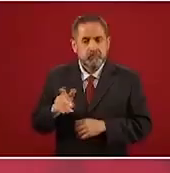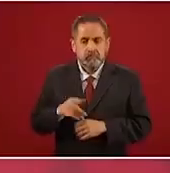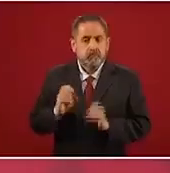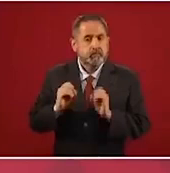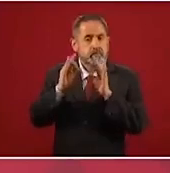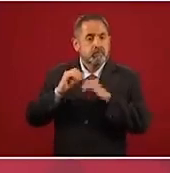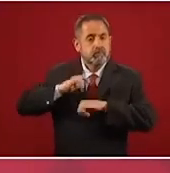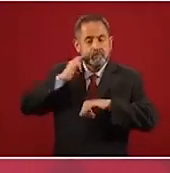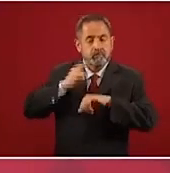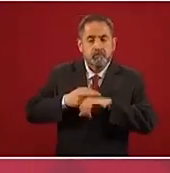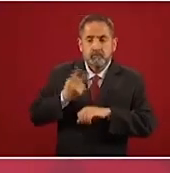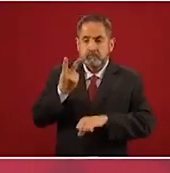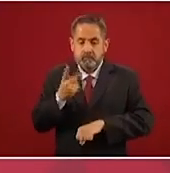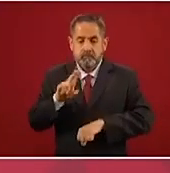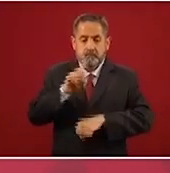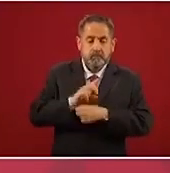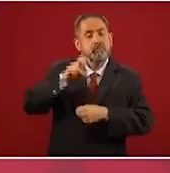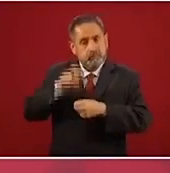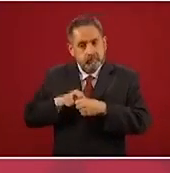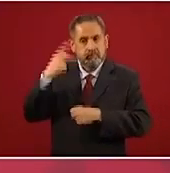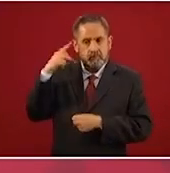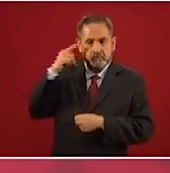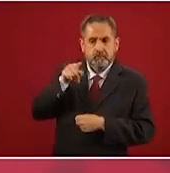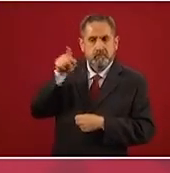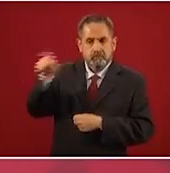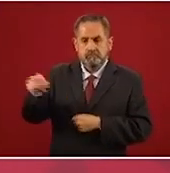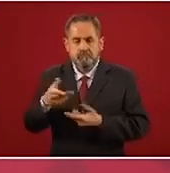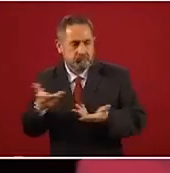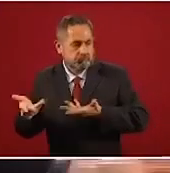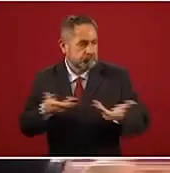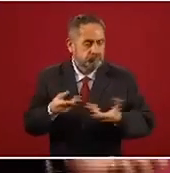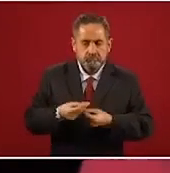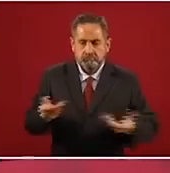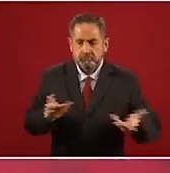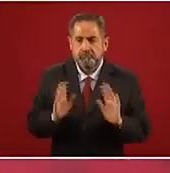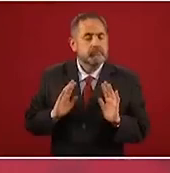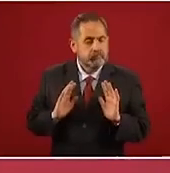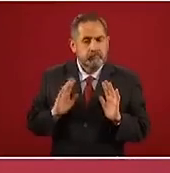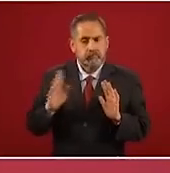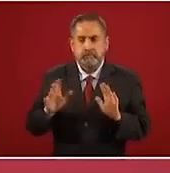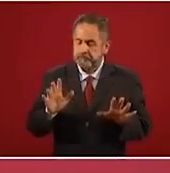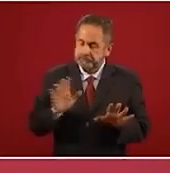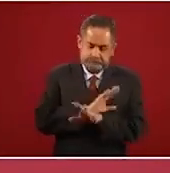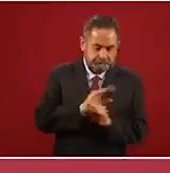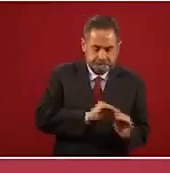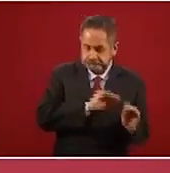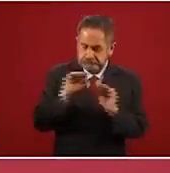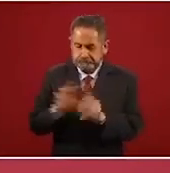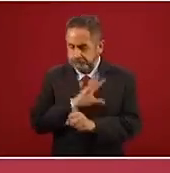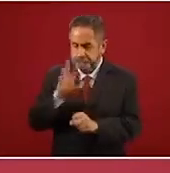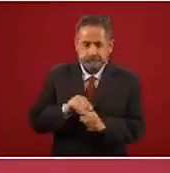despachando 2 días a la semana, pero tiene que llevarse a cabo la mudanza